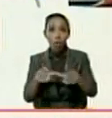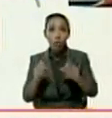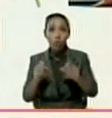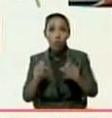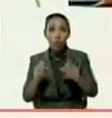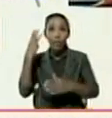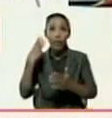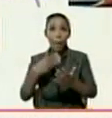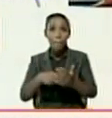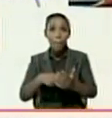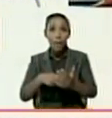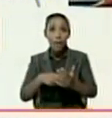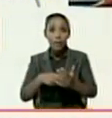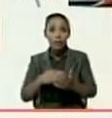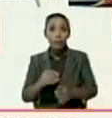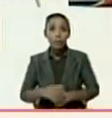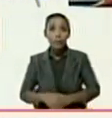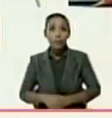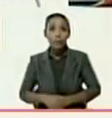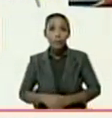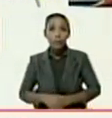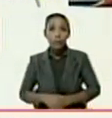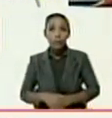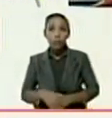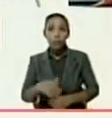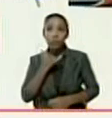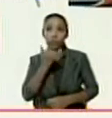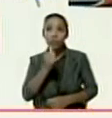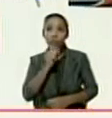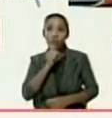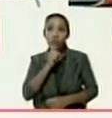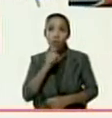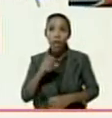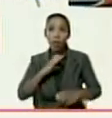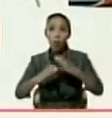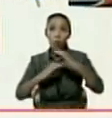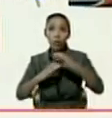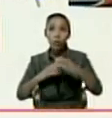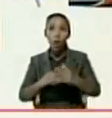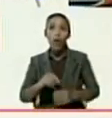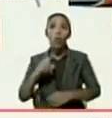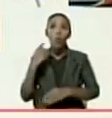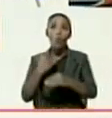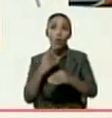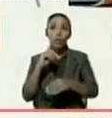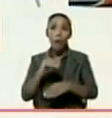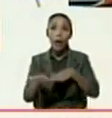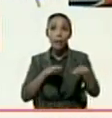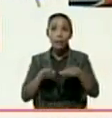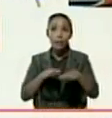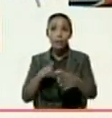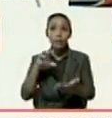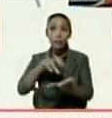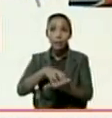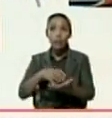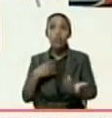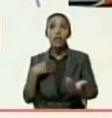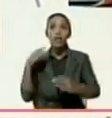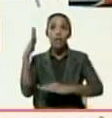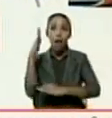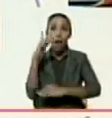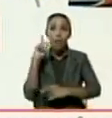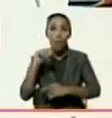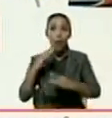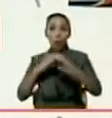levantando el estado La Guaira, igualmente en El Lara, en Cojedes. Seguimos desplegados trabajando, vamos a garantizar las telecomunicaciones